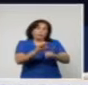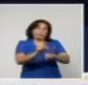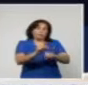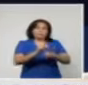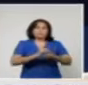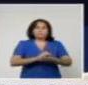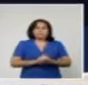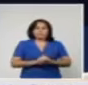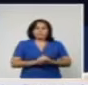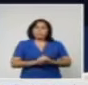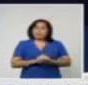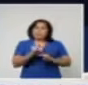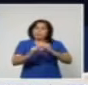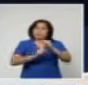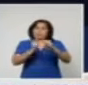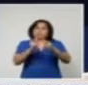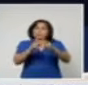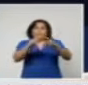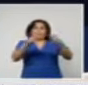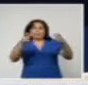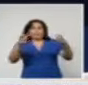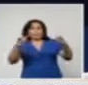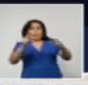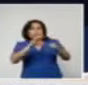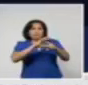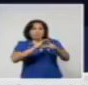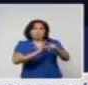que se ha incrementado y que